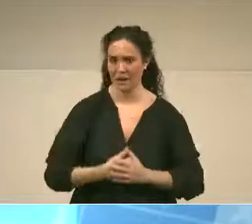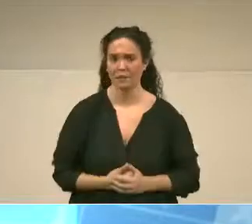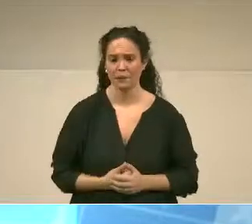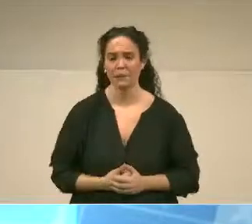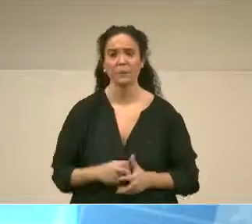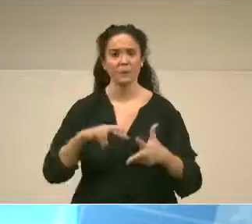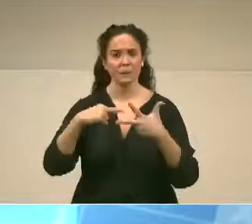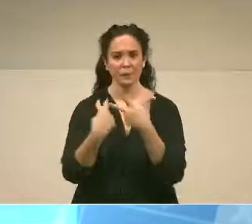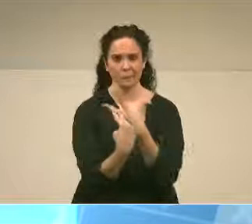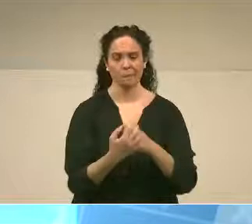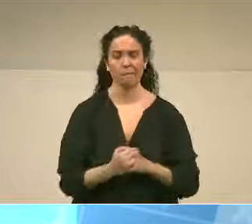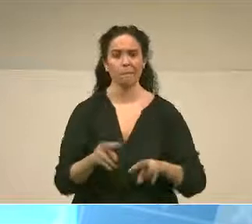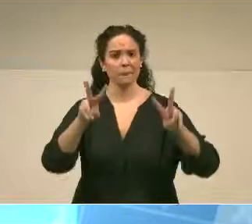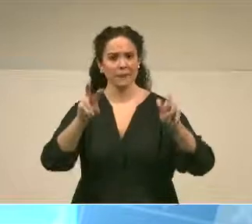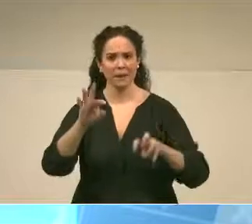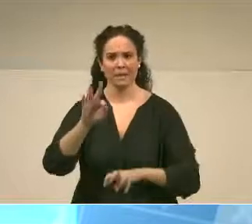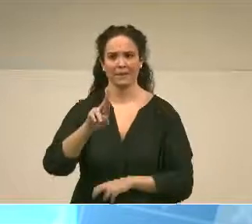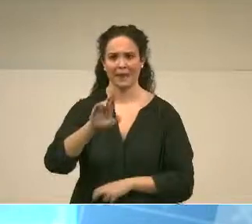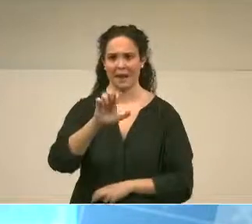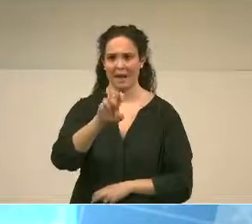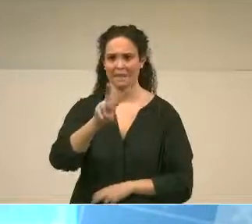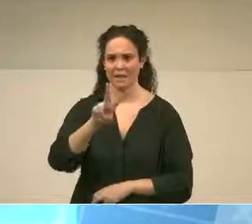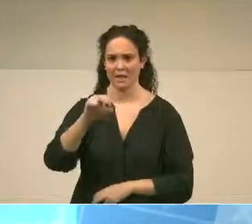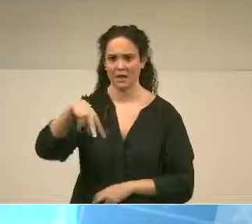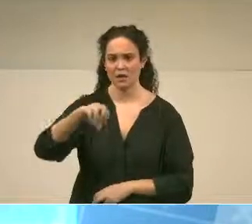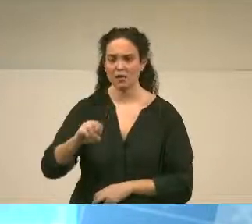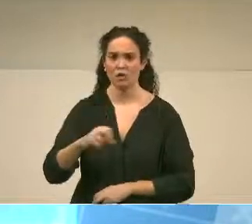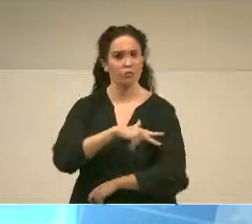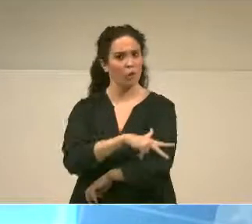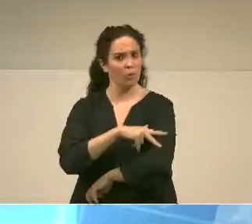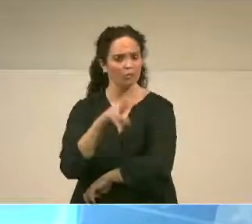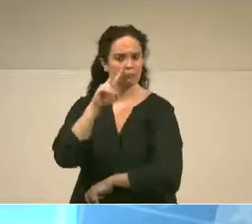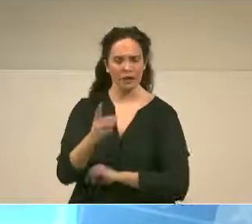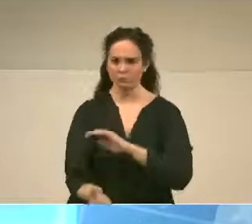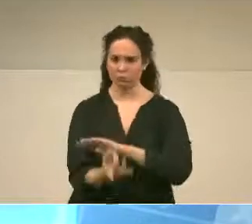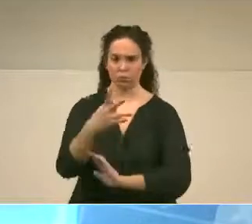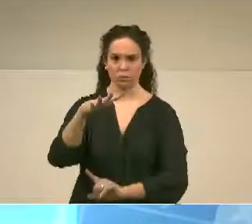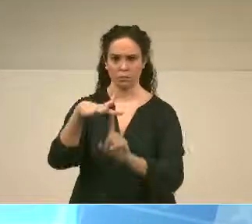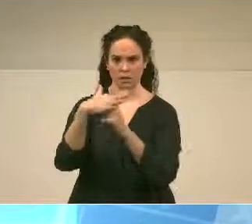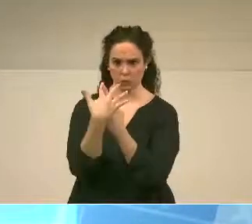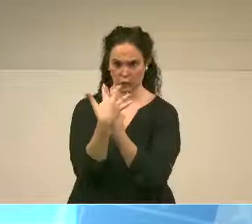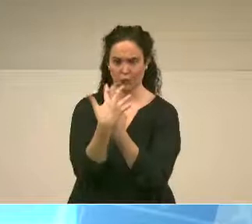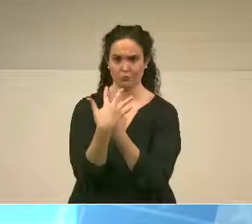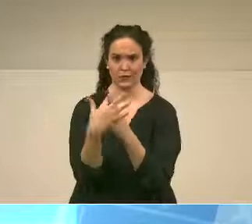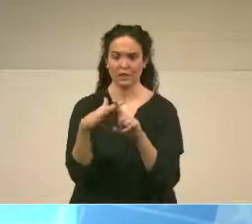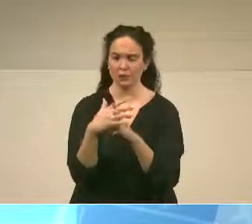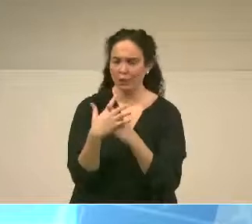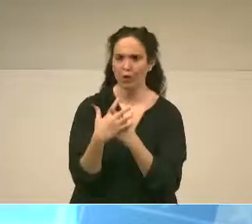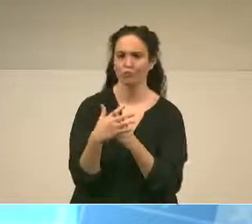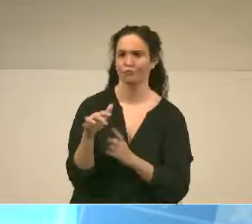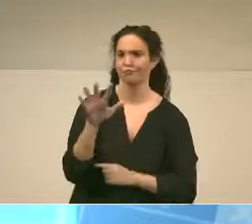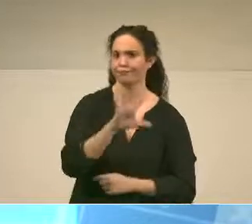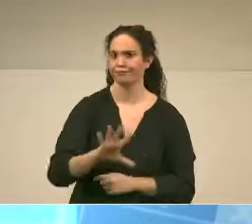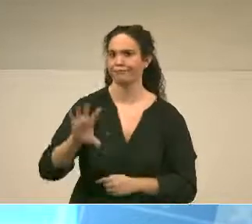Treviñoko gaiari dagokionez, bueno, Jaurlaritzak ikusten du ze egoera sortu den, Treviñoko herrietan